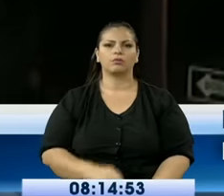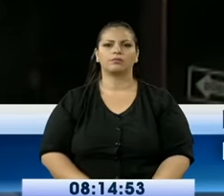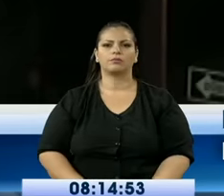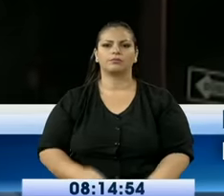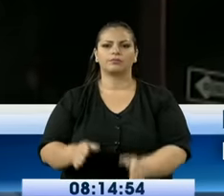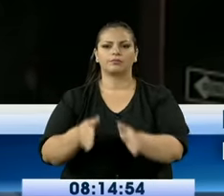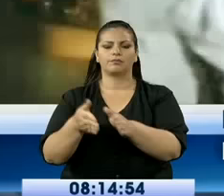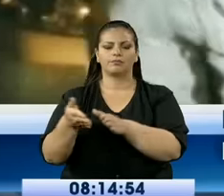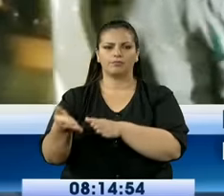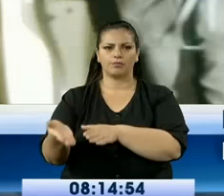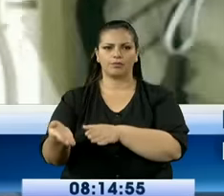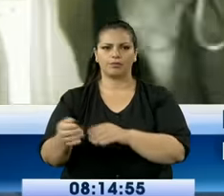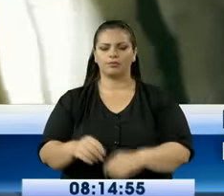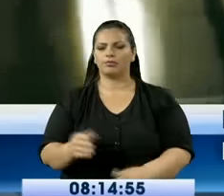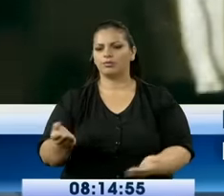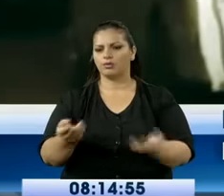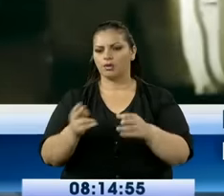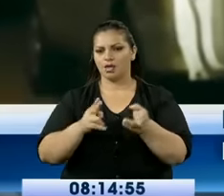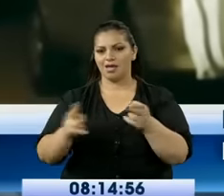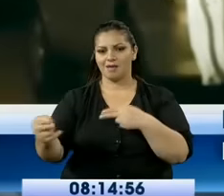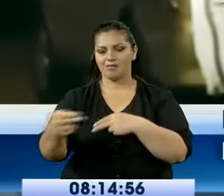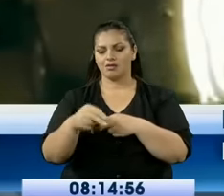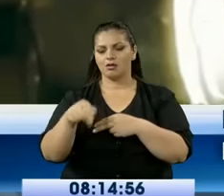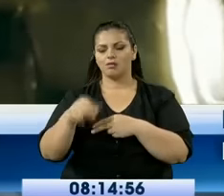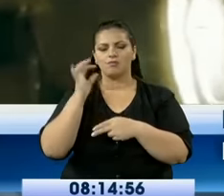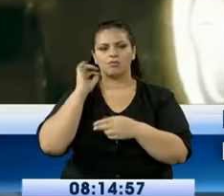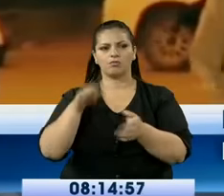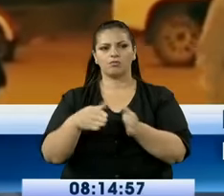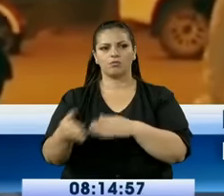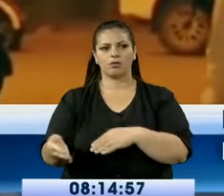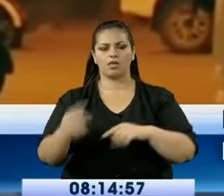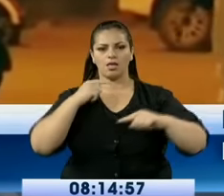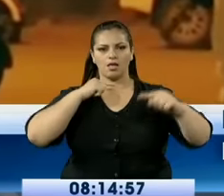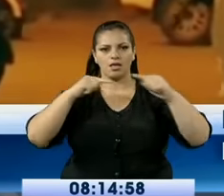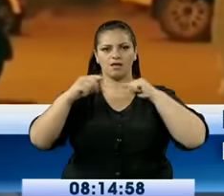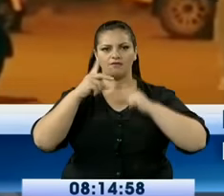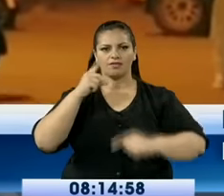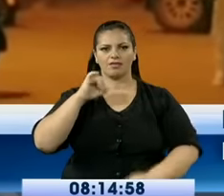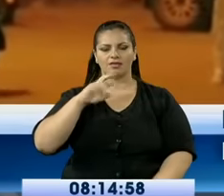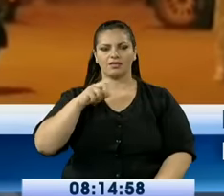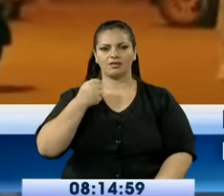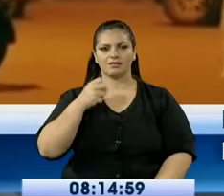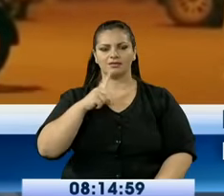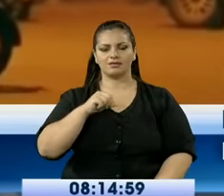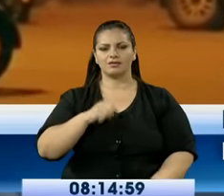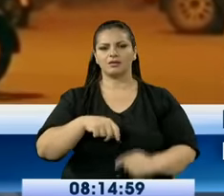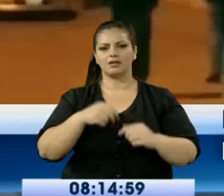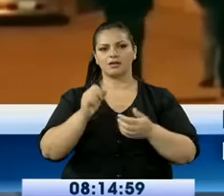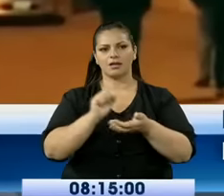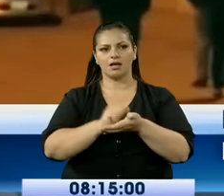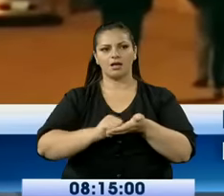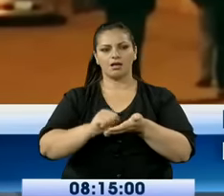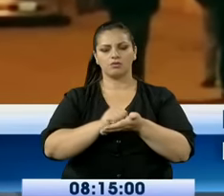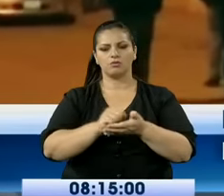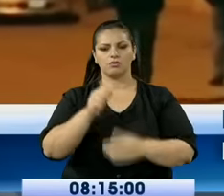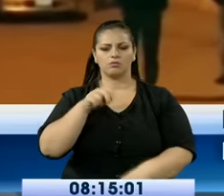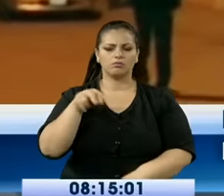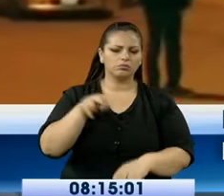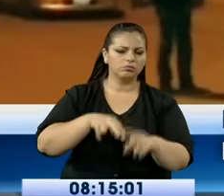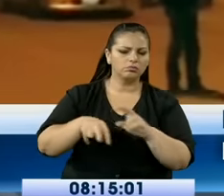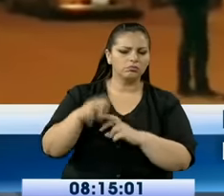de las habitaciones. Según el jefe de la DINASET de la SUEI, la víctima presentaba hematomas y se encontró sangre en varios lugares de la